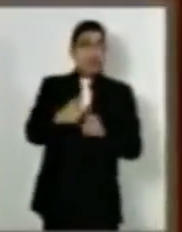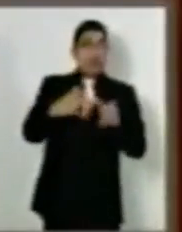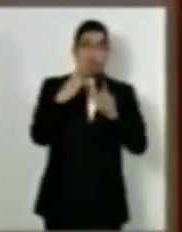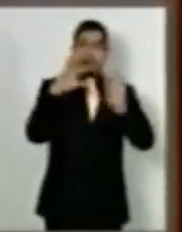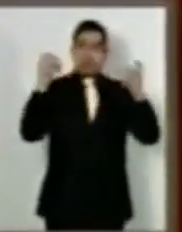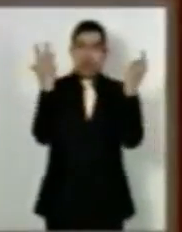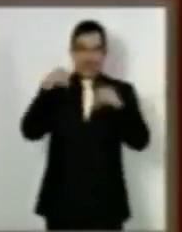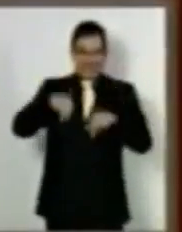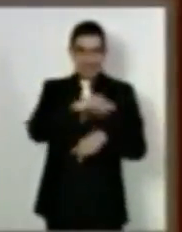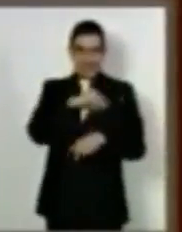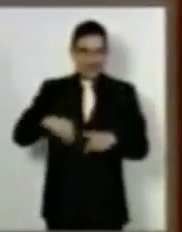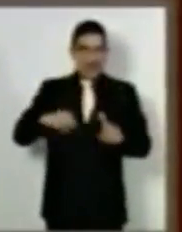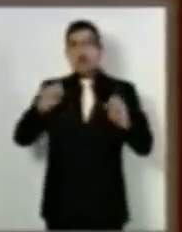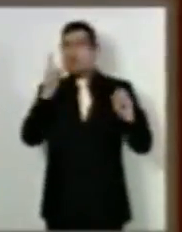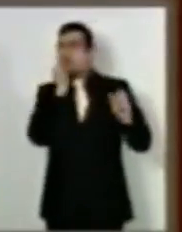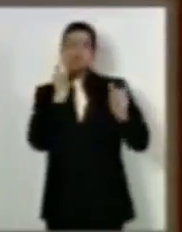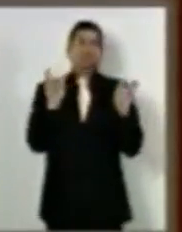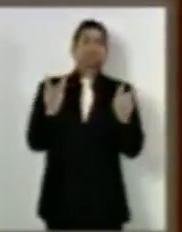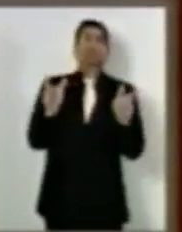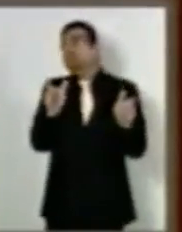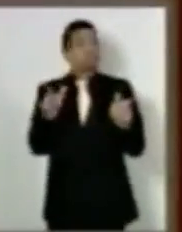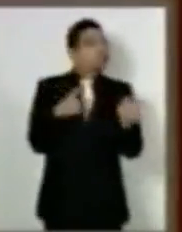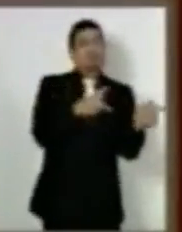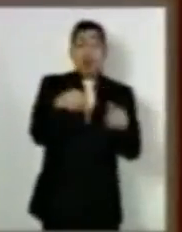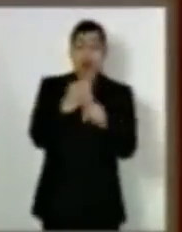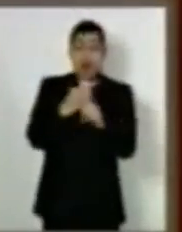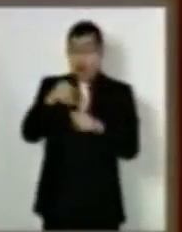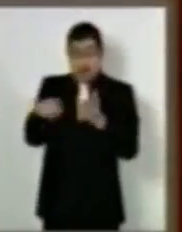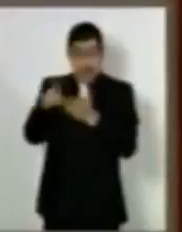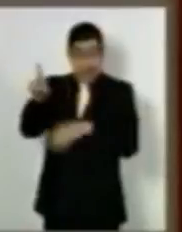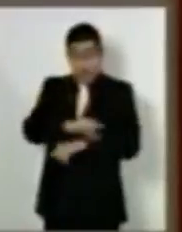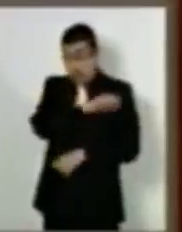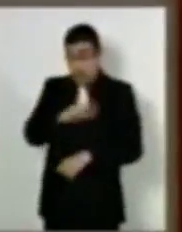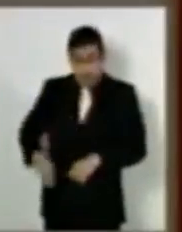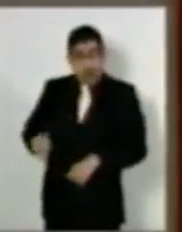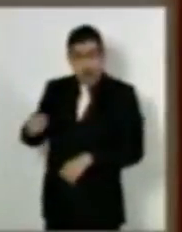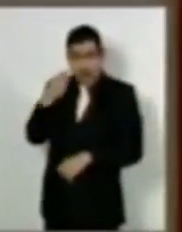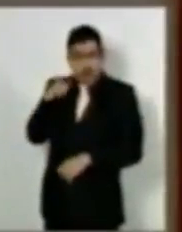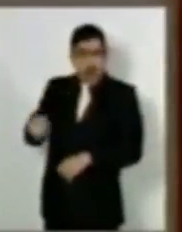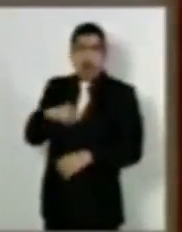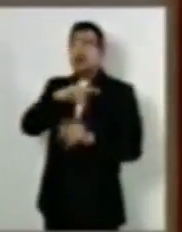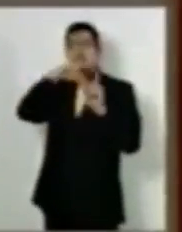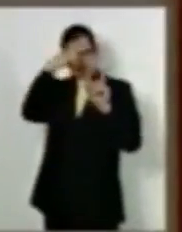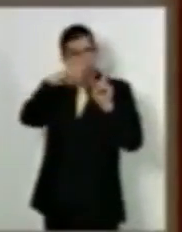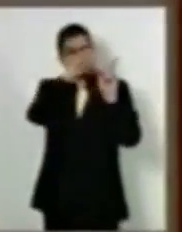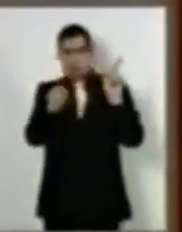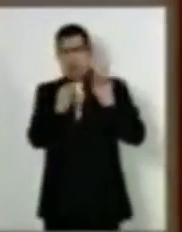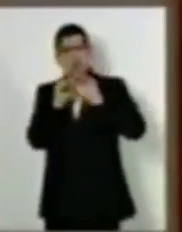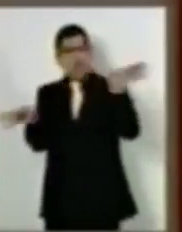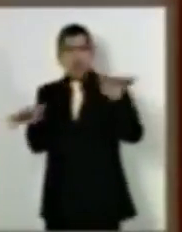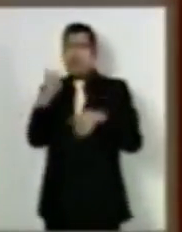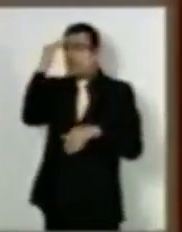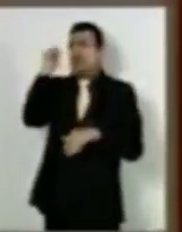de la Policía Municipal y que al día de hoy este municipio es considerado a nivel nacional como